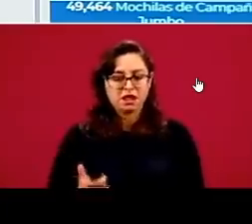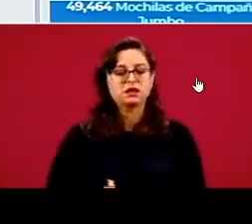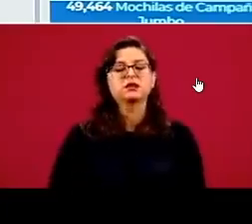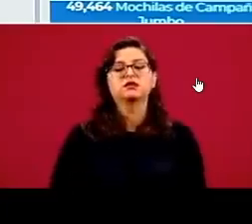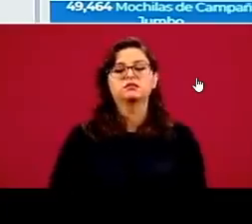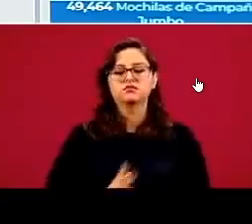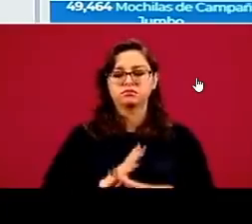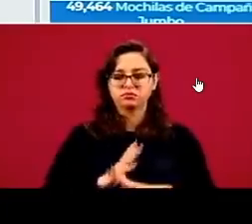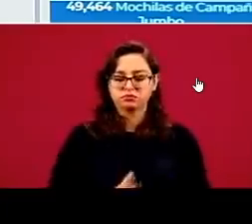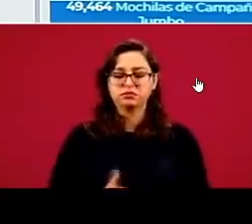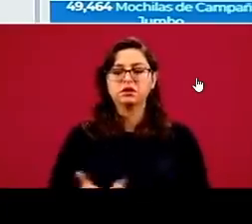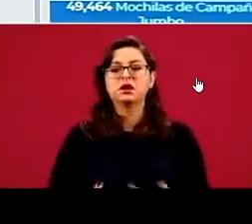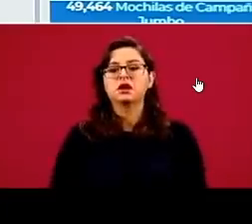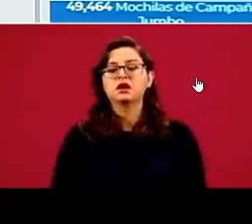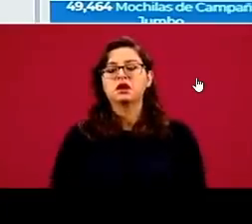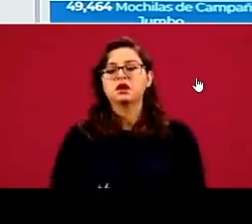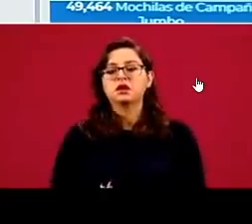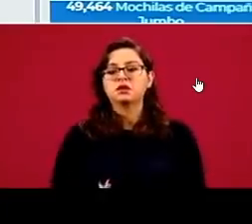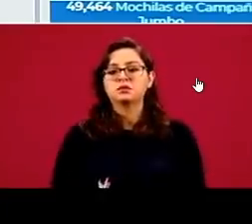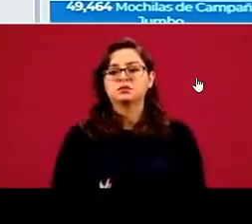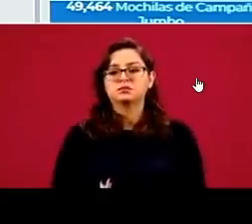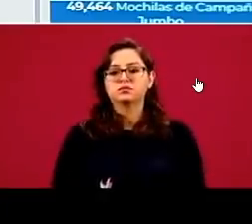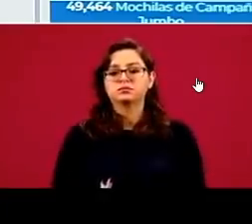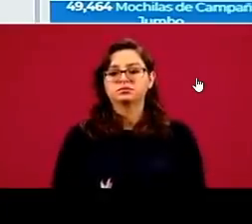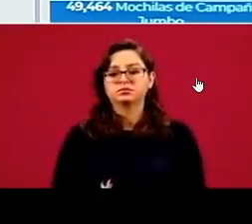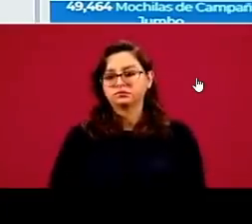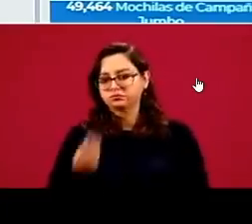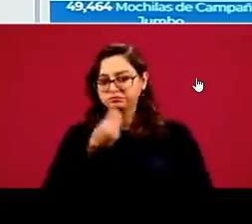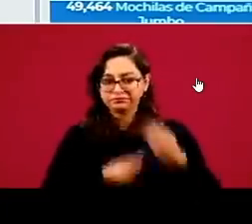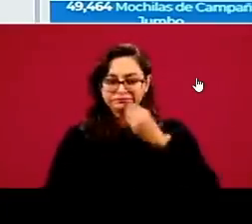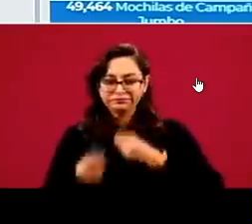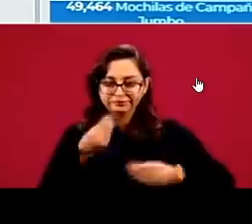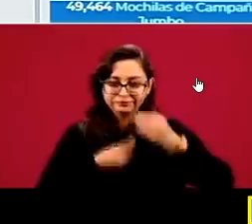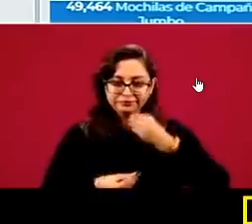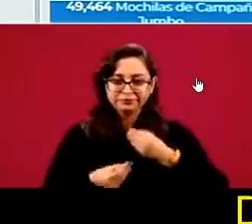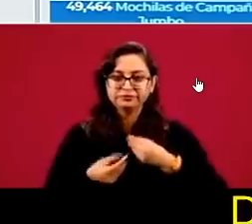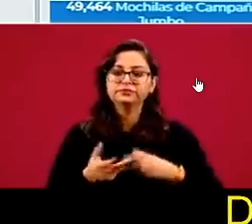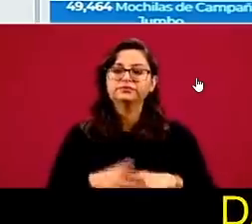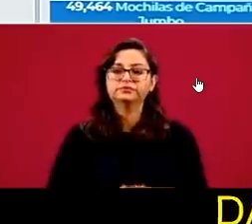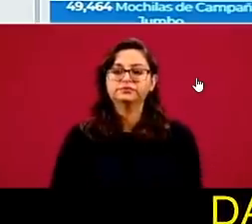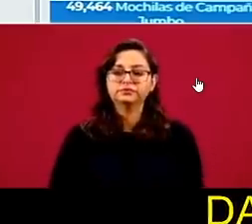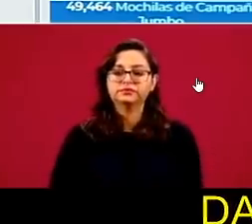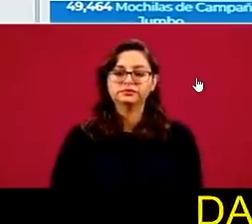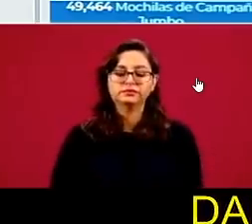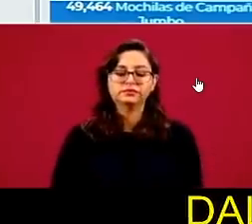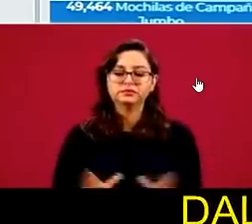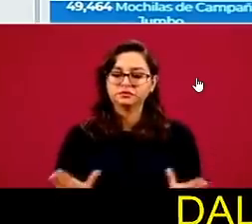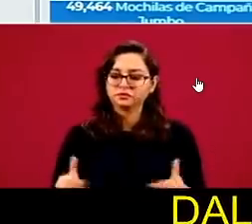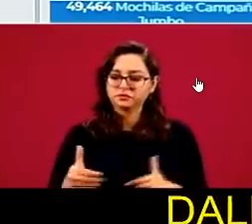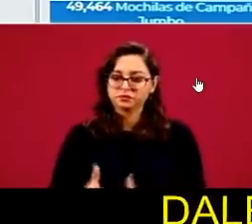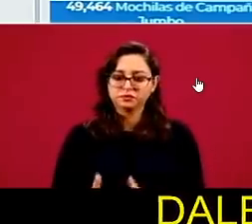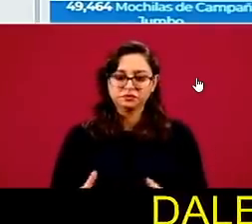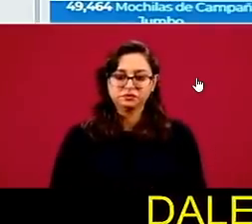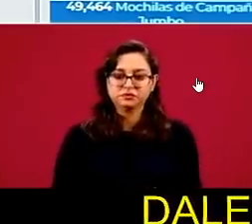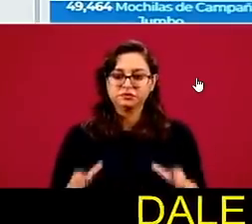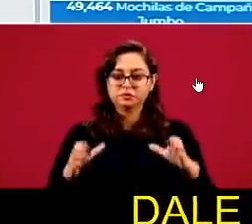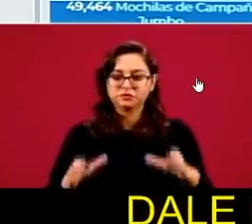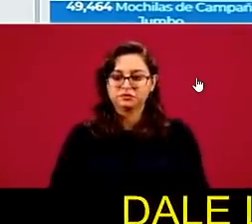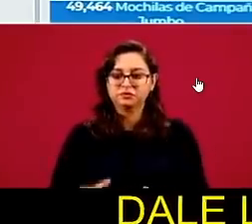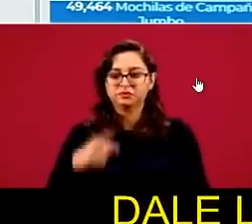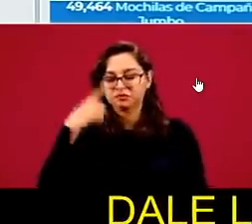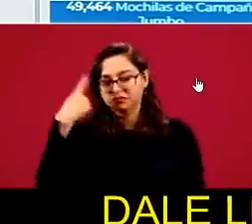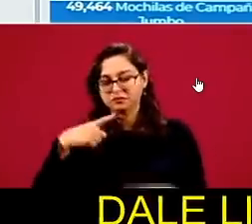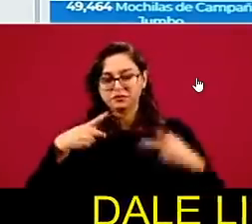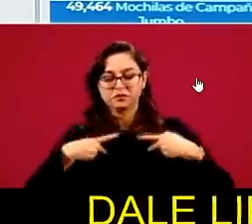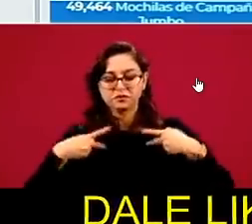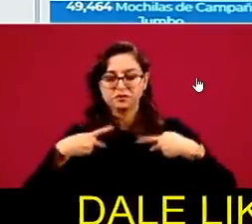personal equipo para poder tomar alimentos kits de primer respondiente tanto para el